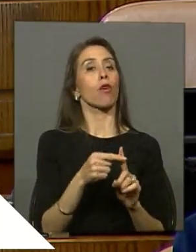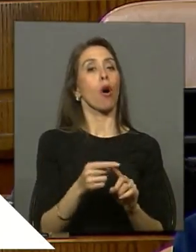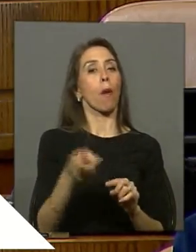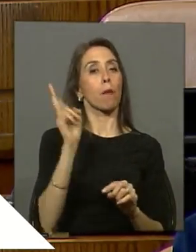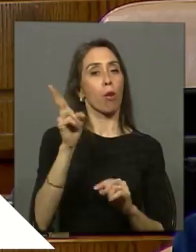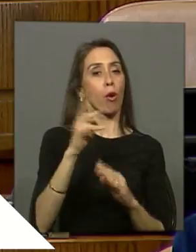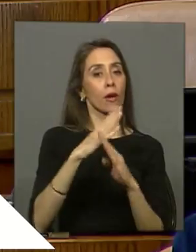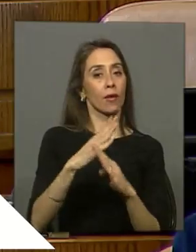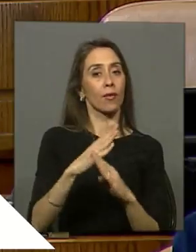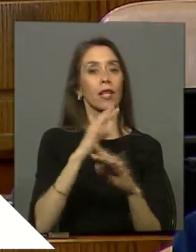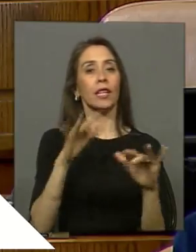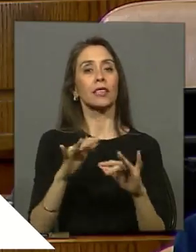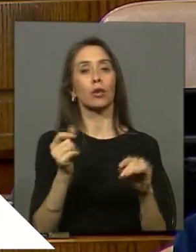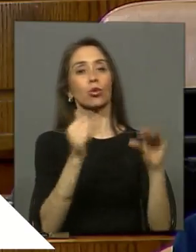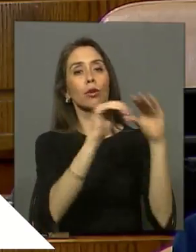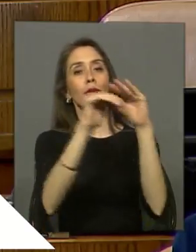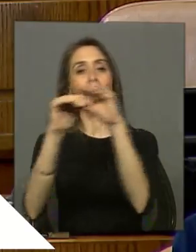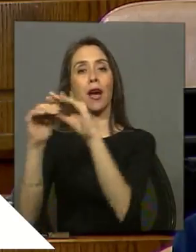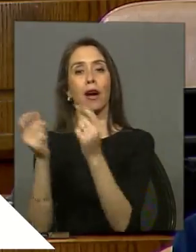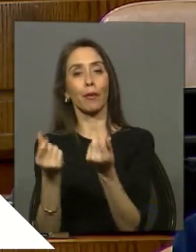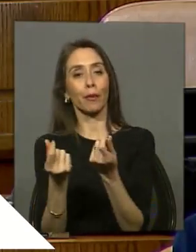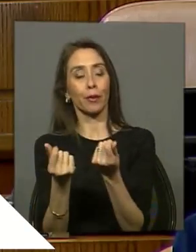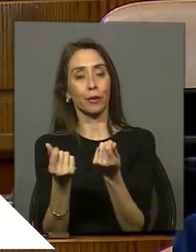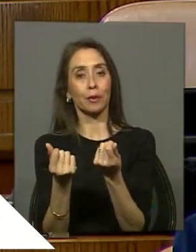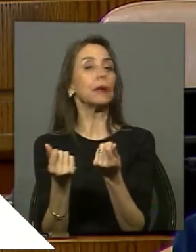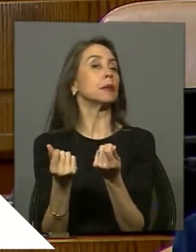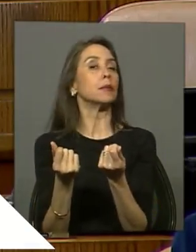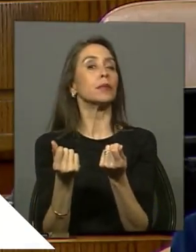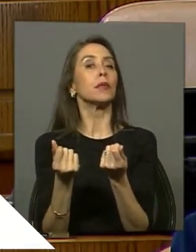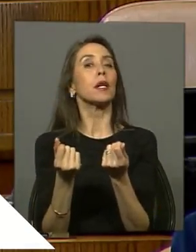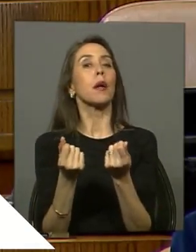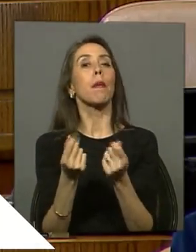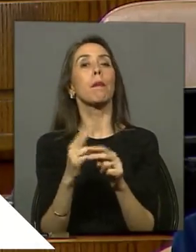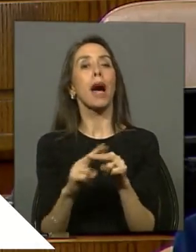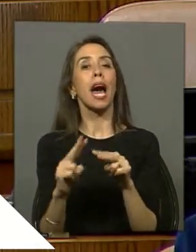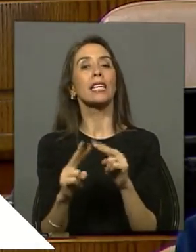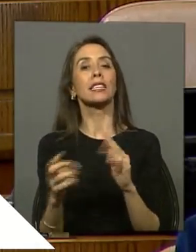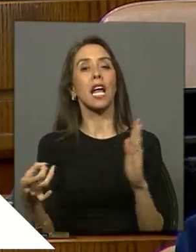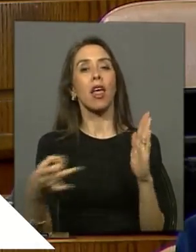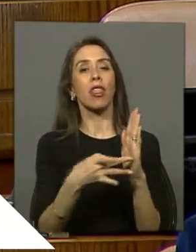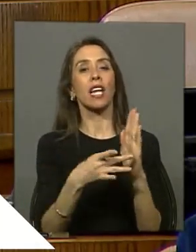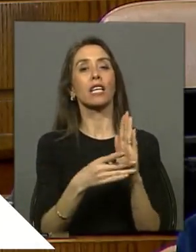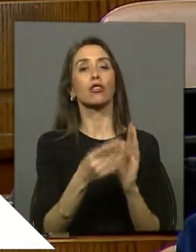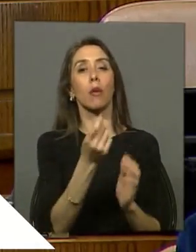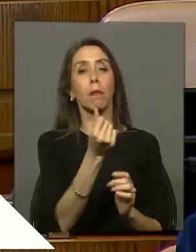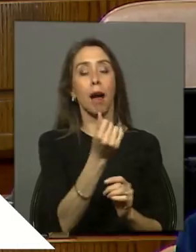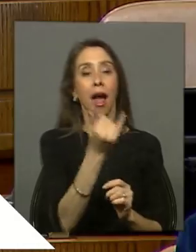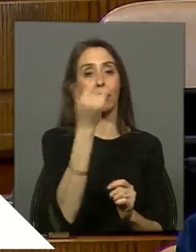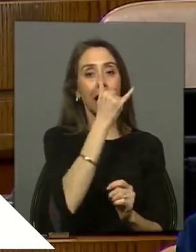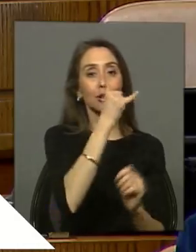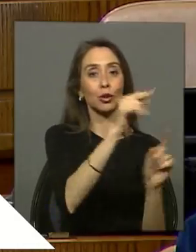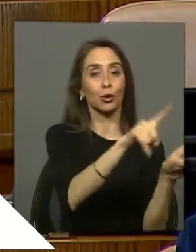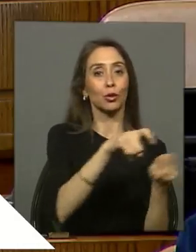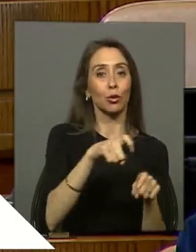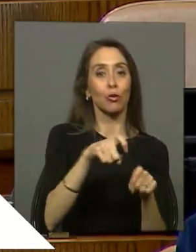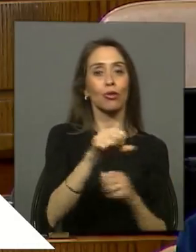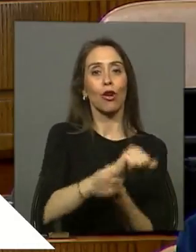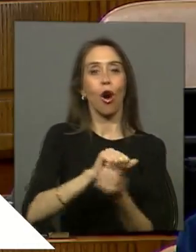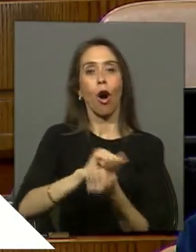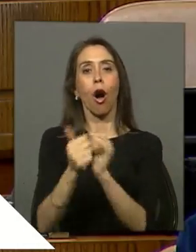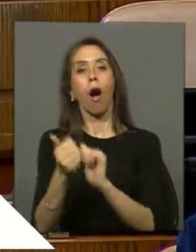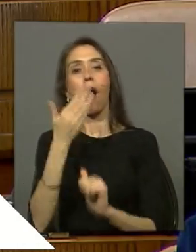utilización del sistema financiero y de otros sectores de la actividad económica para la comisión de delitos de lavados de activos y financiamiento del terrorismo